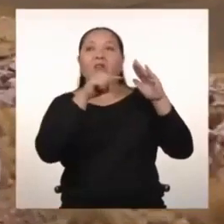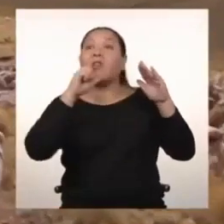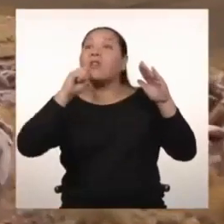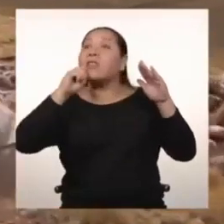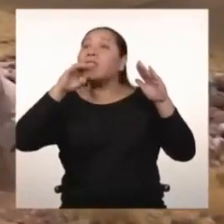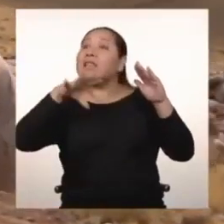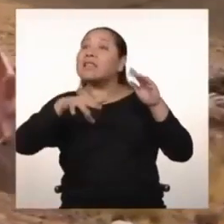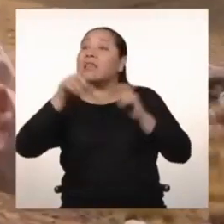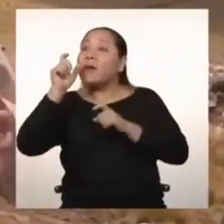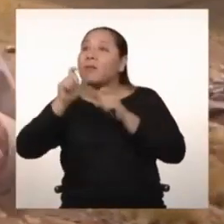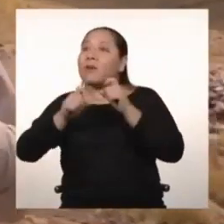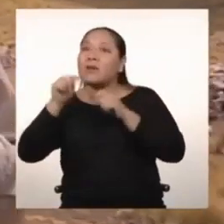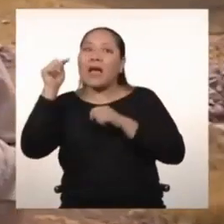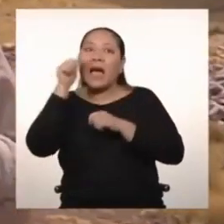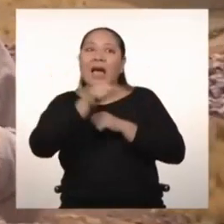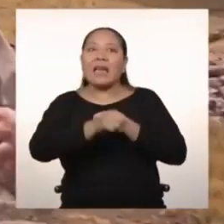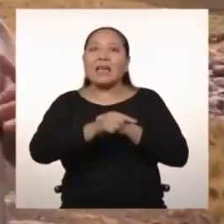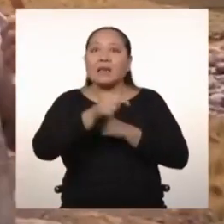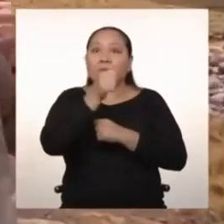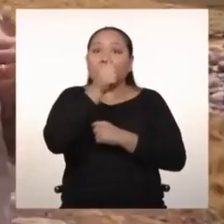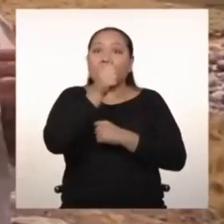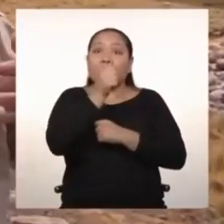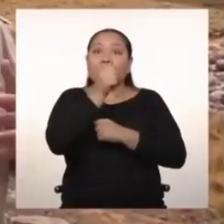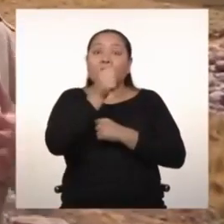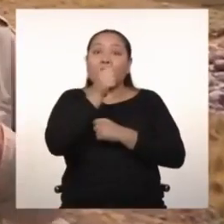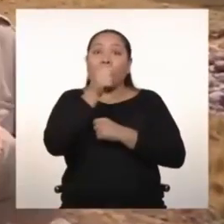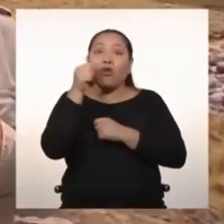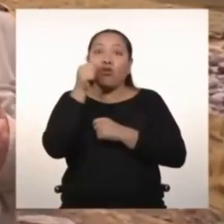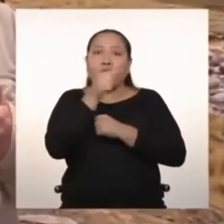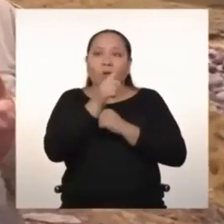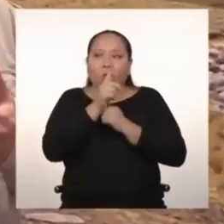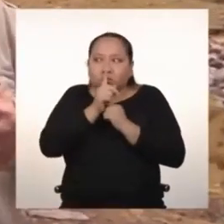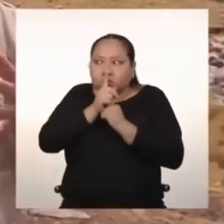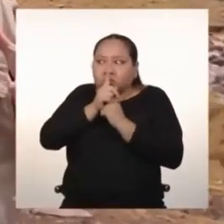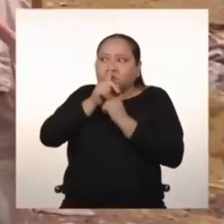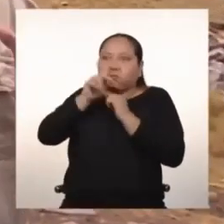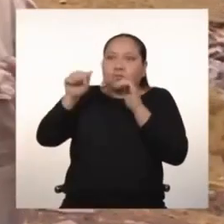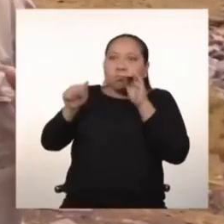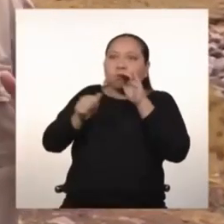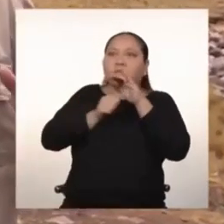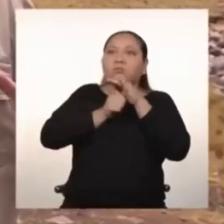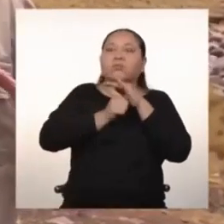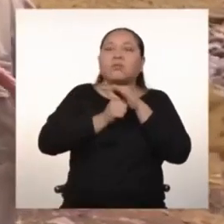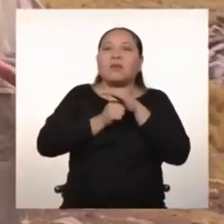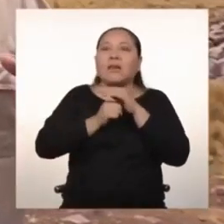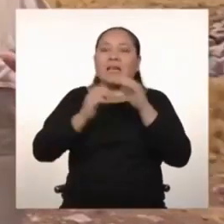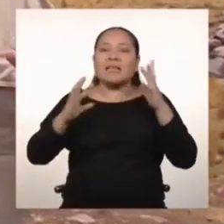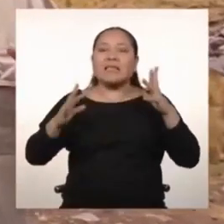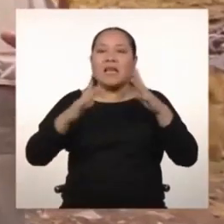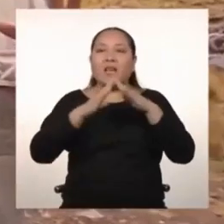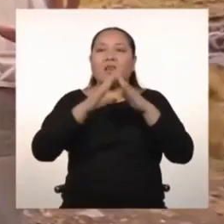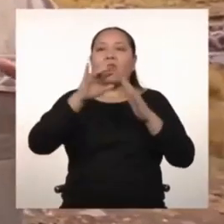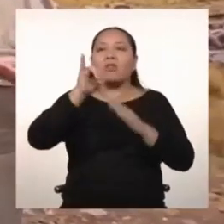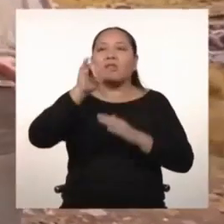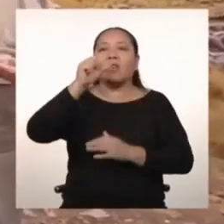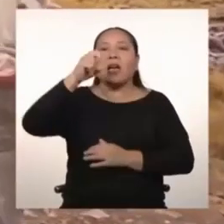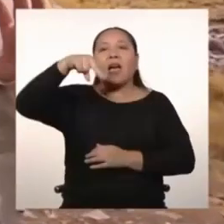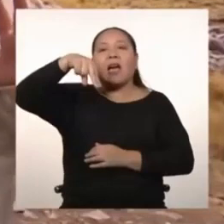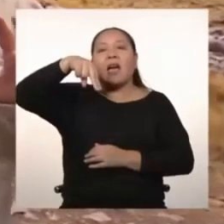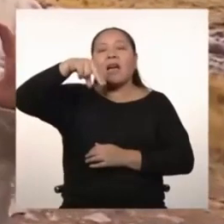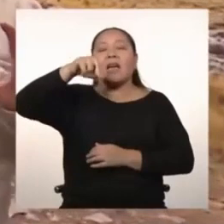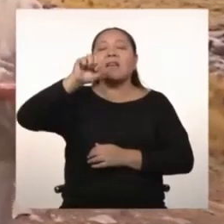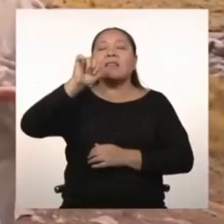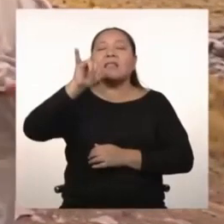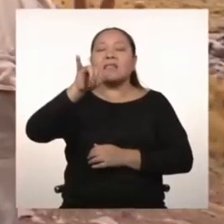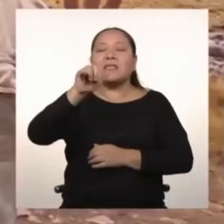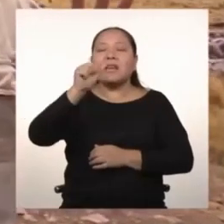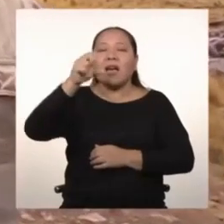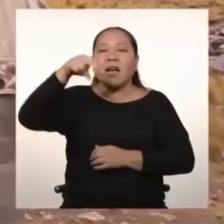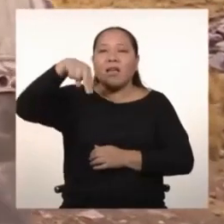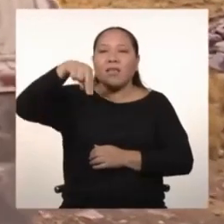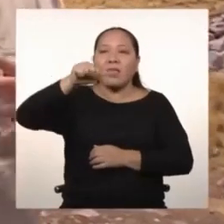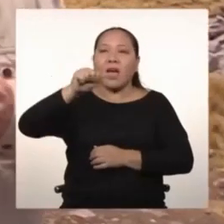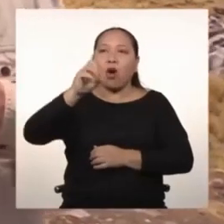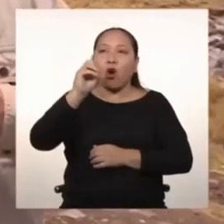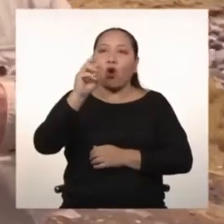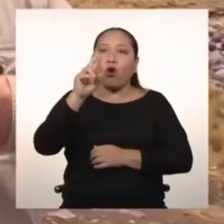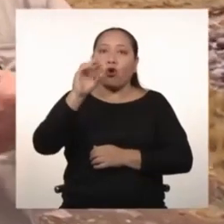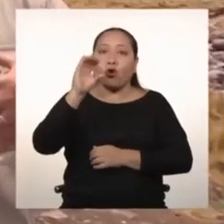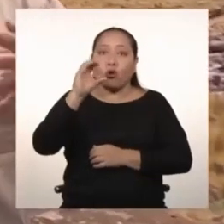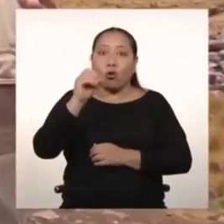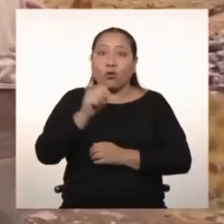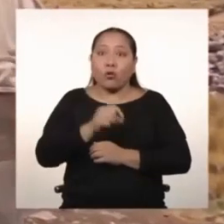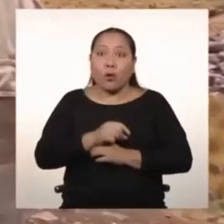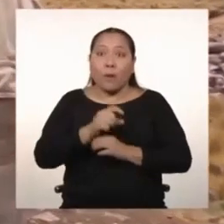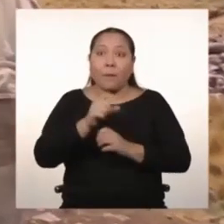que se escondió Túpac Amaru. Detrás nuestro está el cerro Yanahorco. Túpac Amaru y sus huestes se quedaron aquí